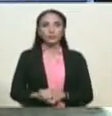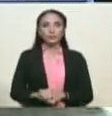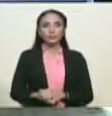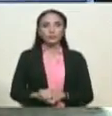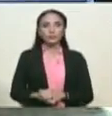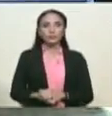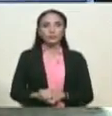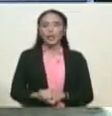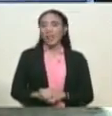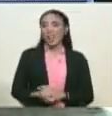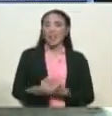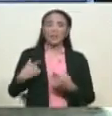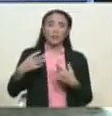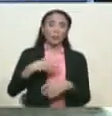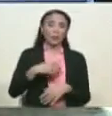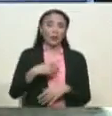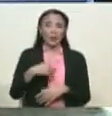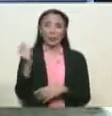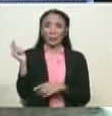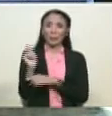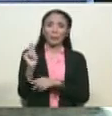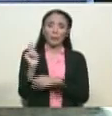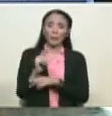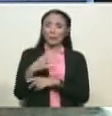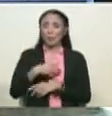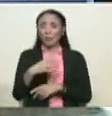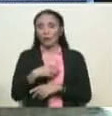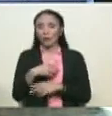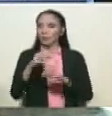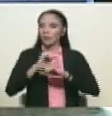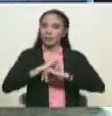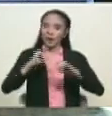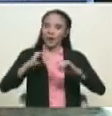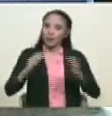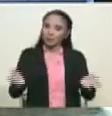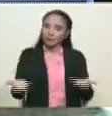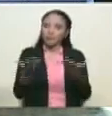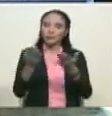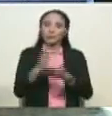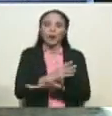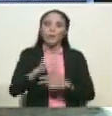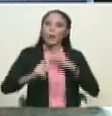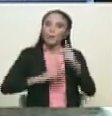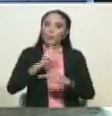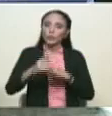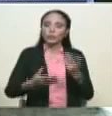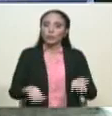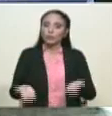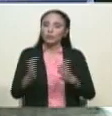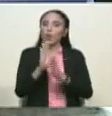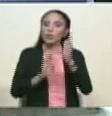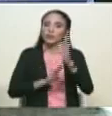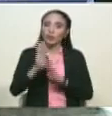pasar de la quejadera a la producción, a la felicidad social, a la felicidad